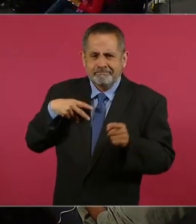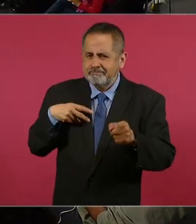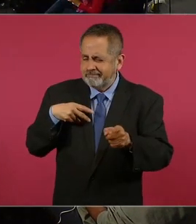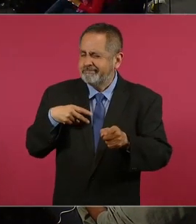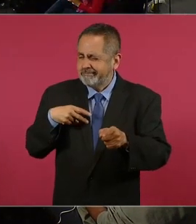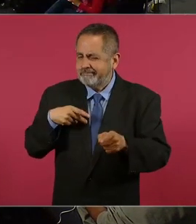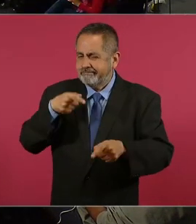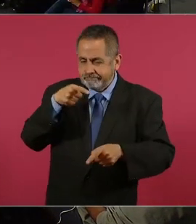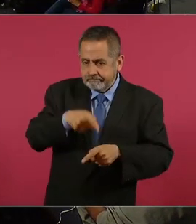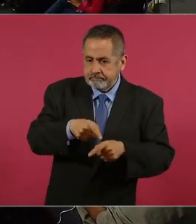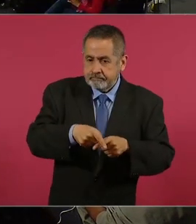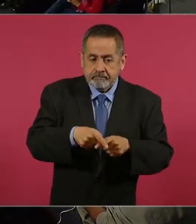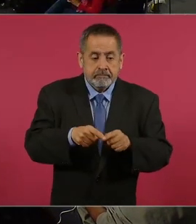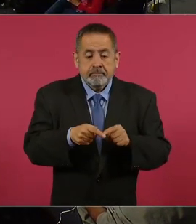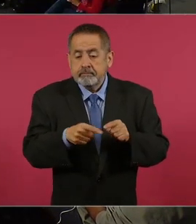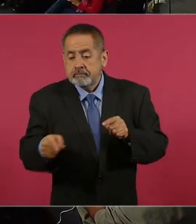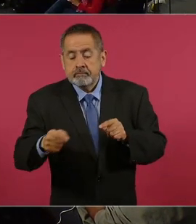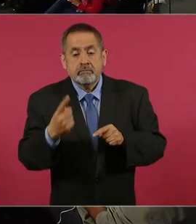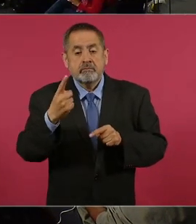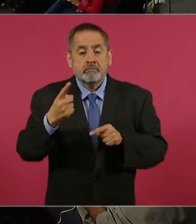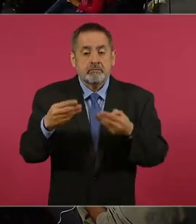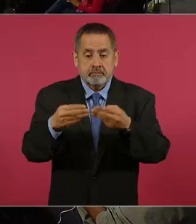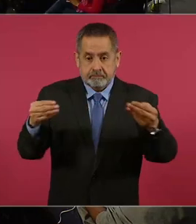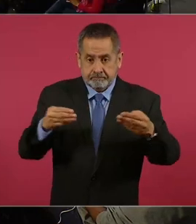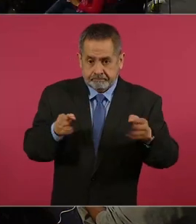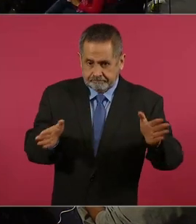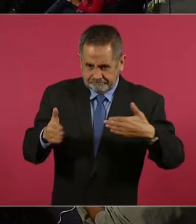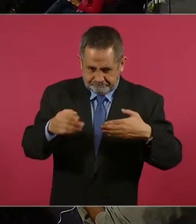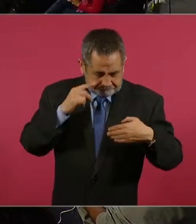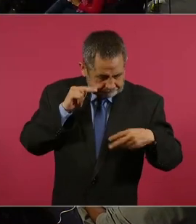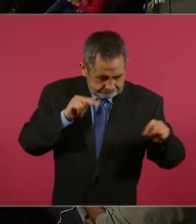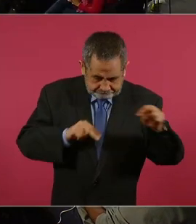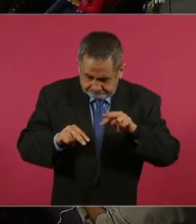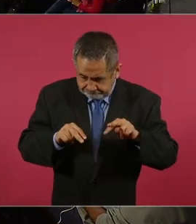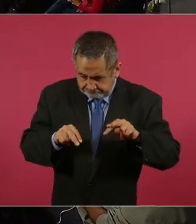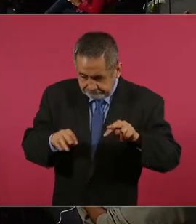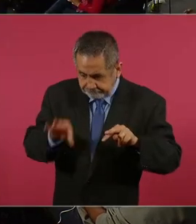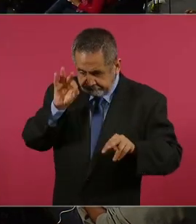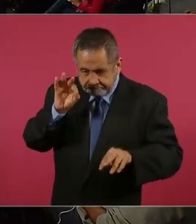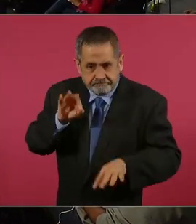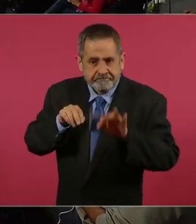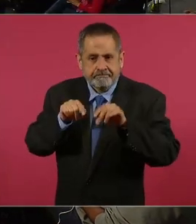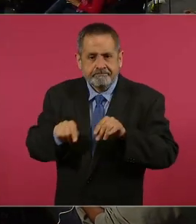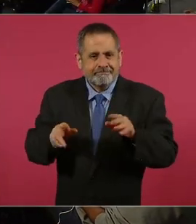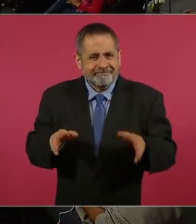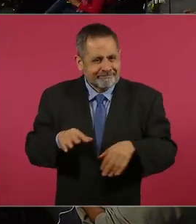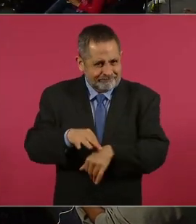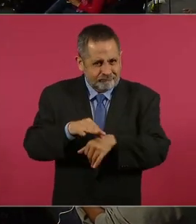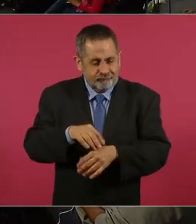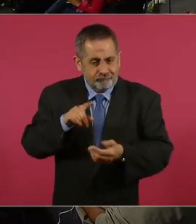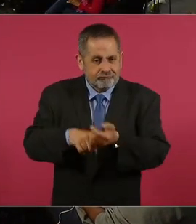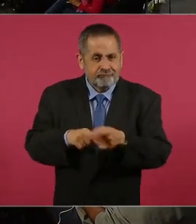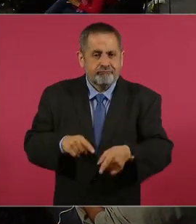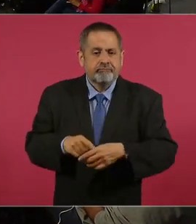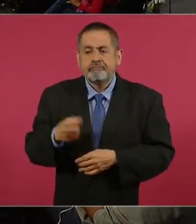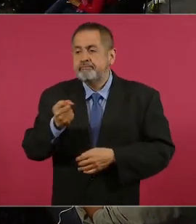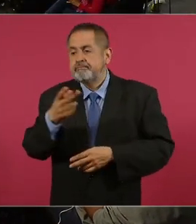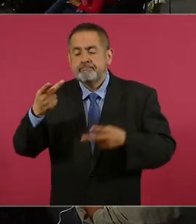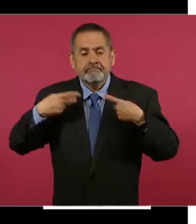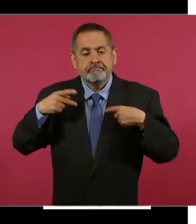hallazgo se extendió en un área de 1 metro de diámetro. Ahí podemos ver las fotos del hallazgo in situ. Los